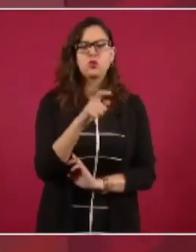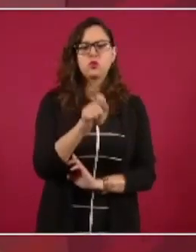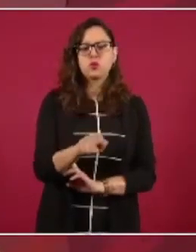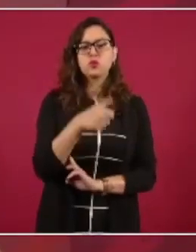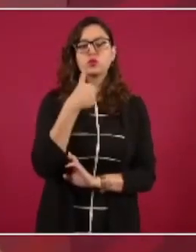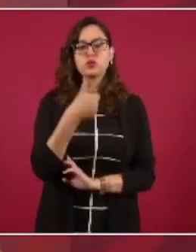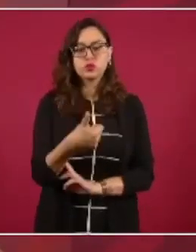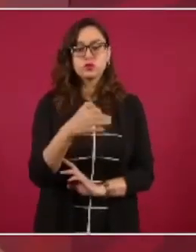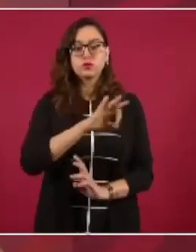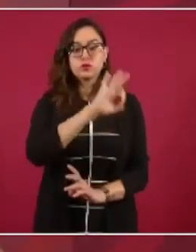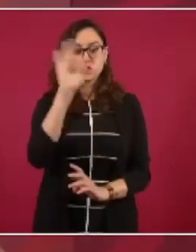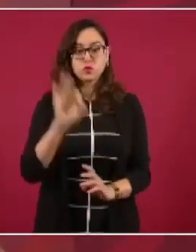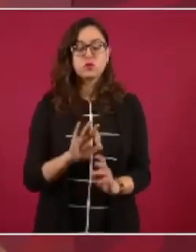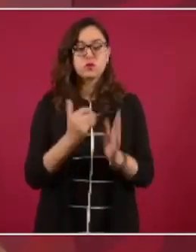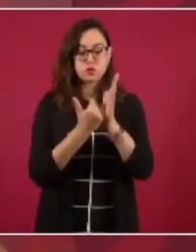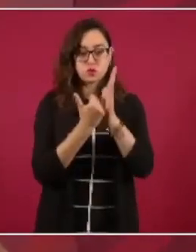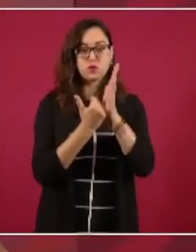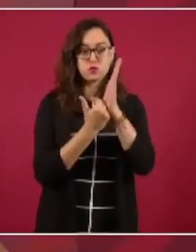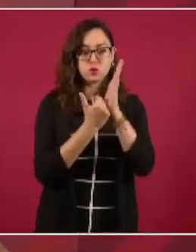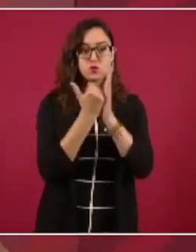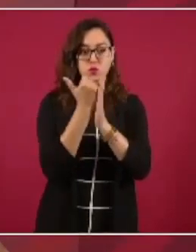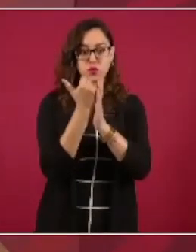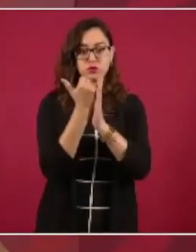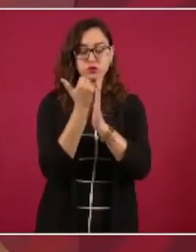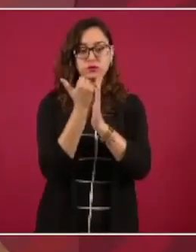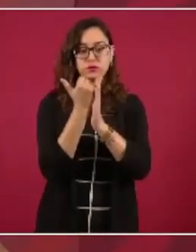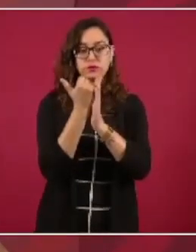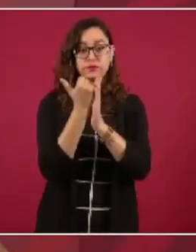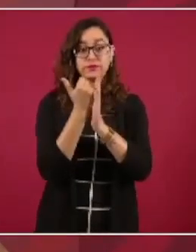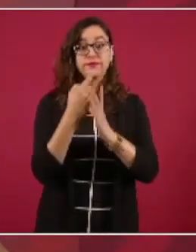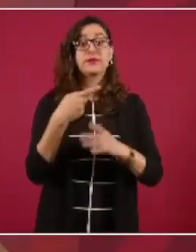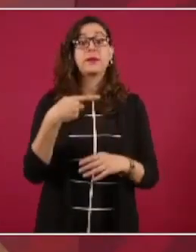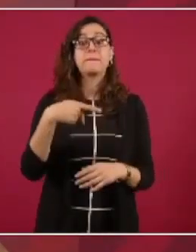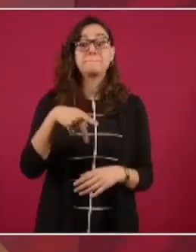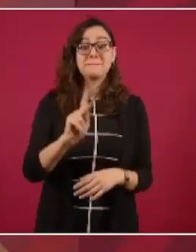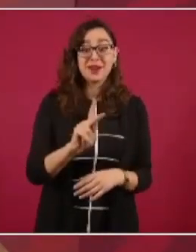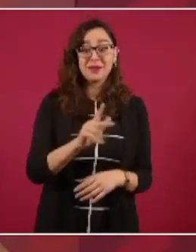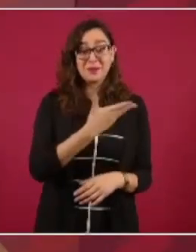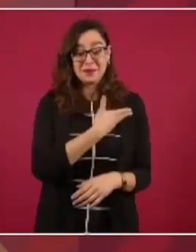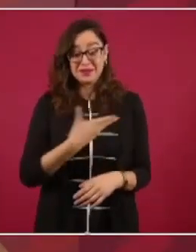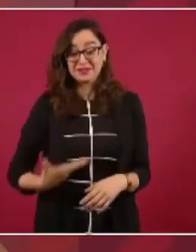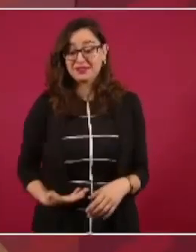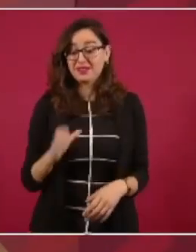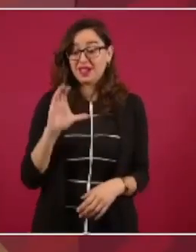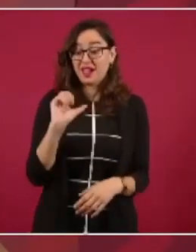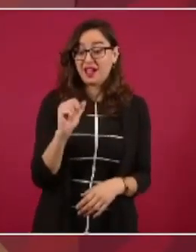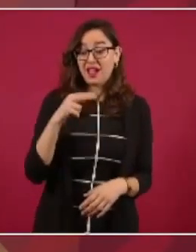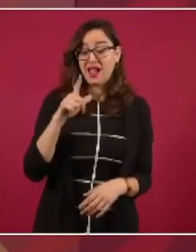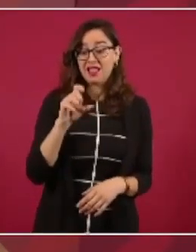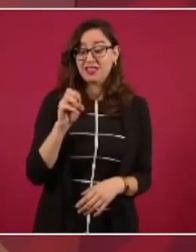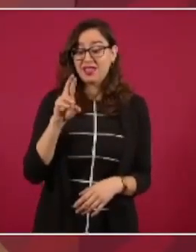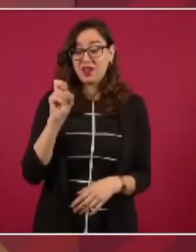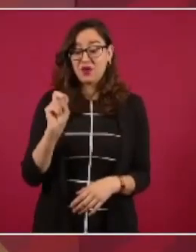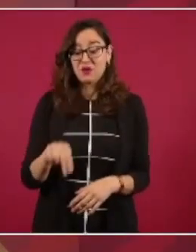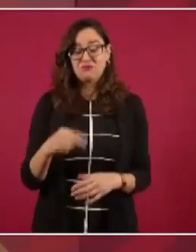no aumentó mucho, 1.6, pero con Calderón casi 200%